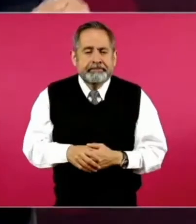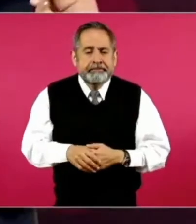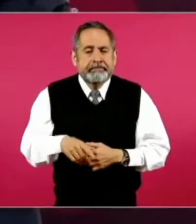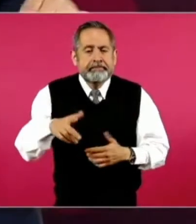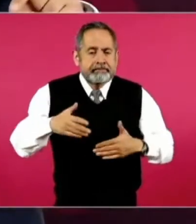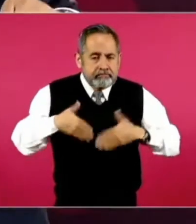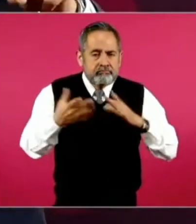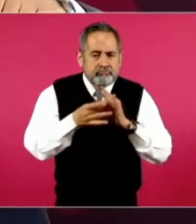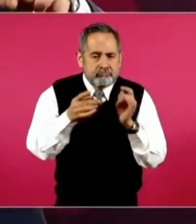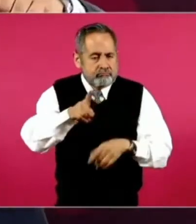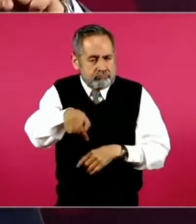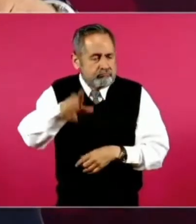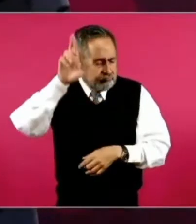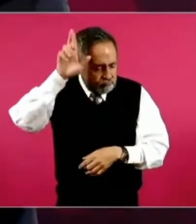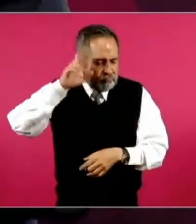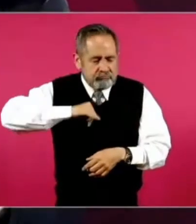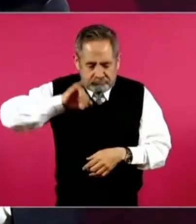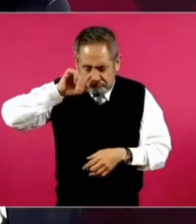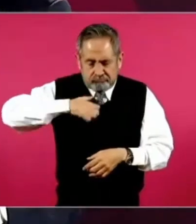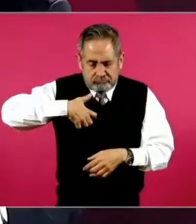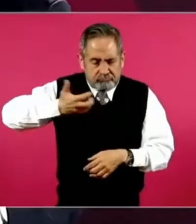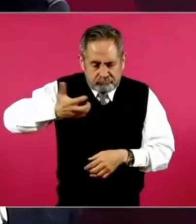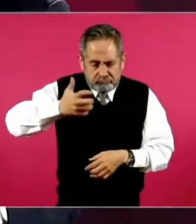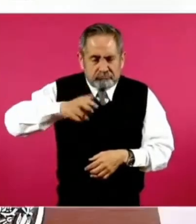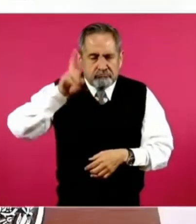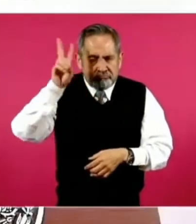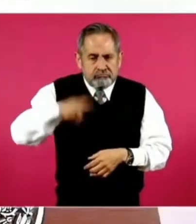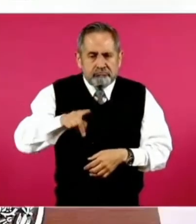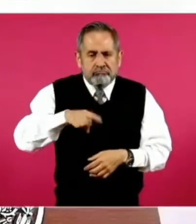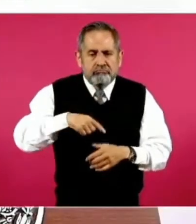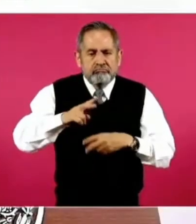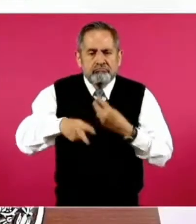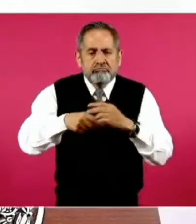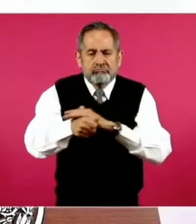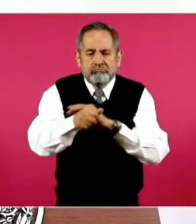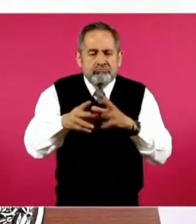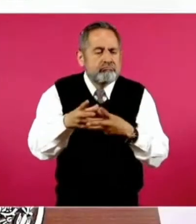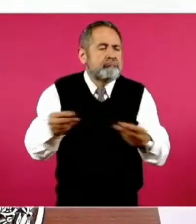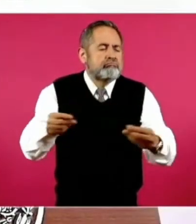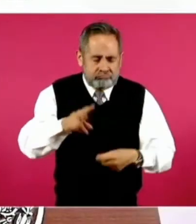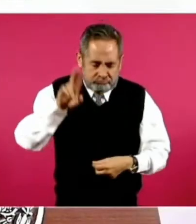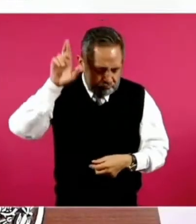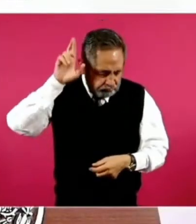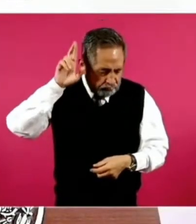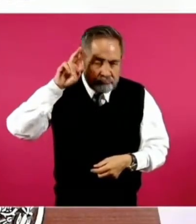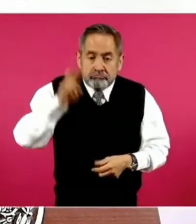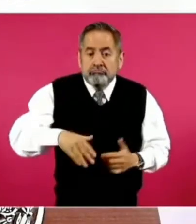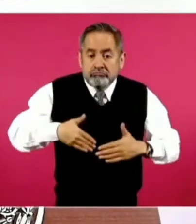declaran de que ellos sí habían participado en la desaparición de los jóvenes.